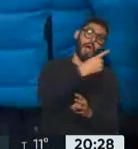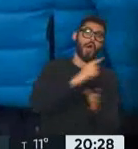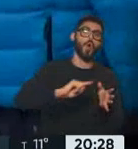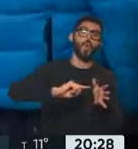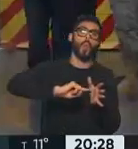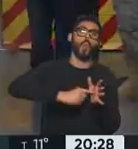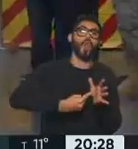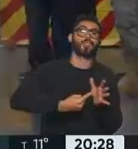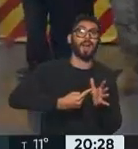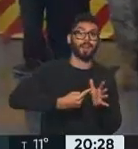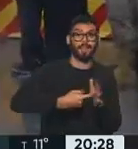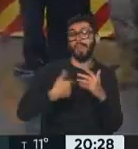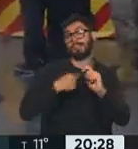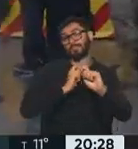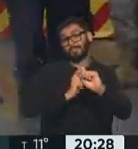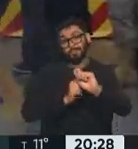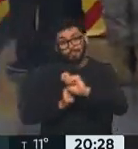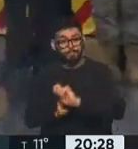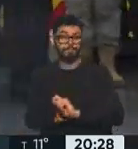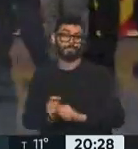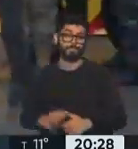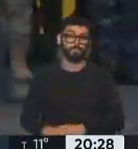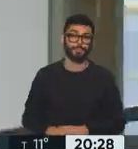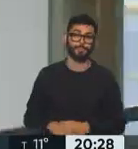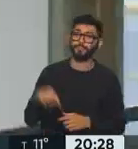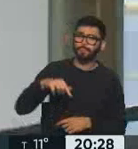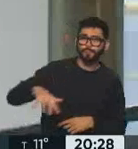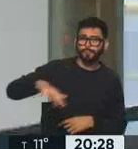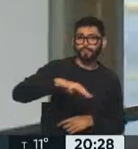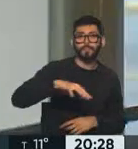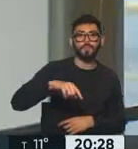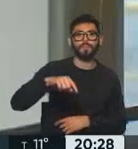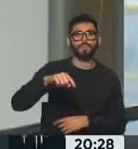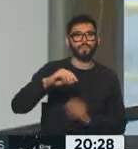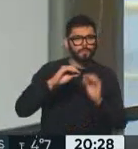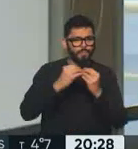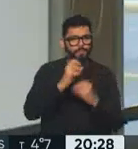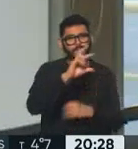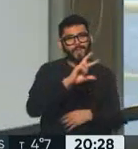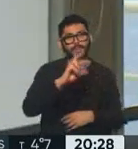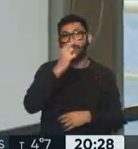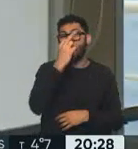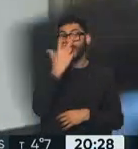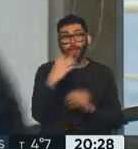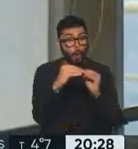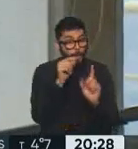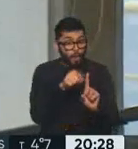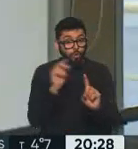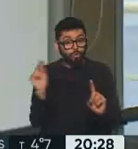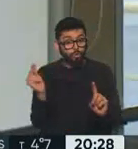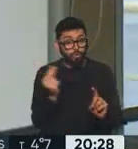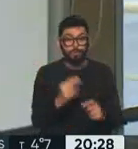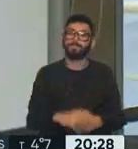a mantenimiento. Y en este lugar donde estamos navegando ahora, quedaron 323 compañeros tuyos.